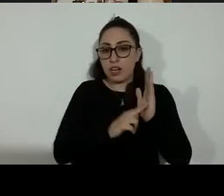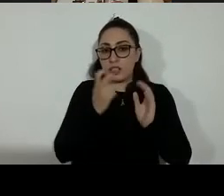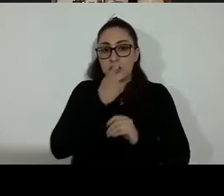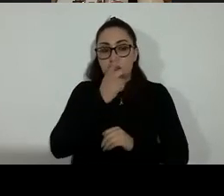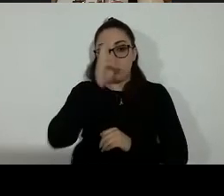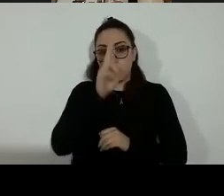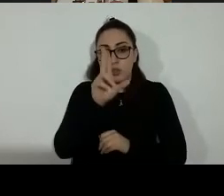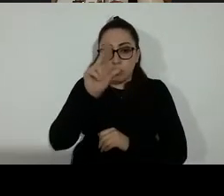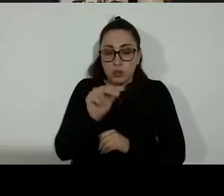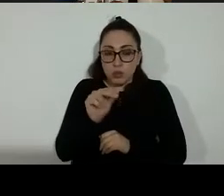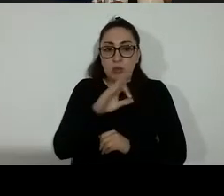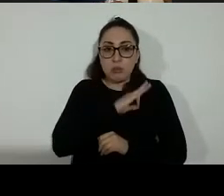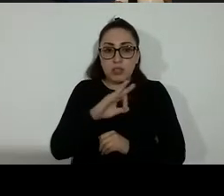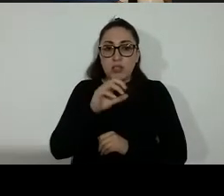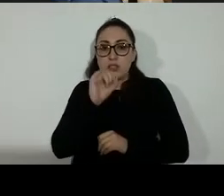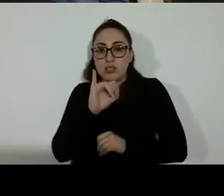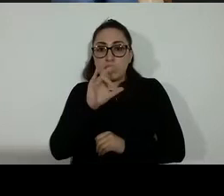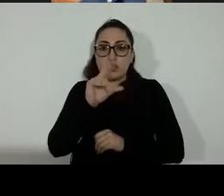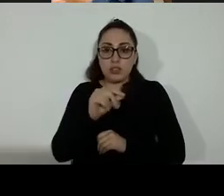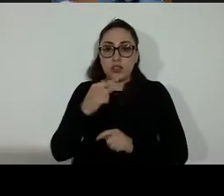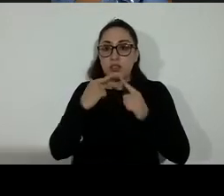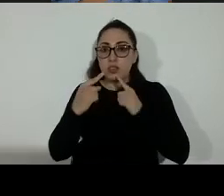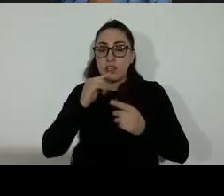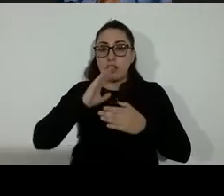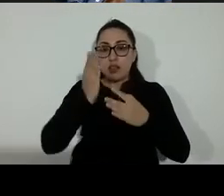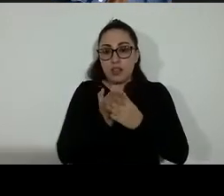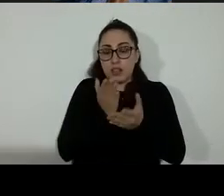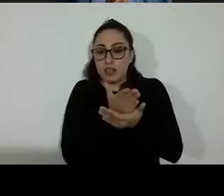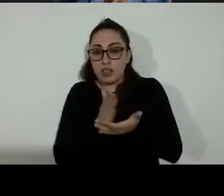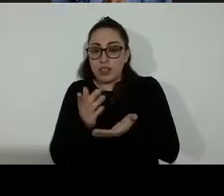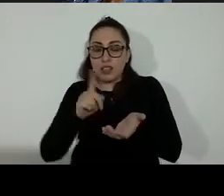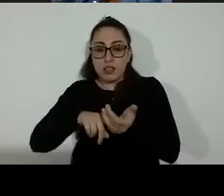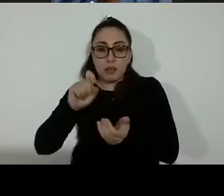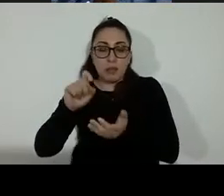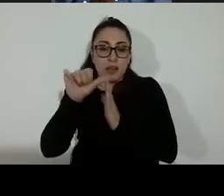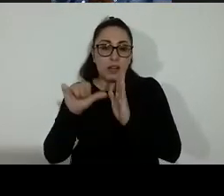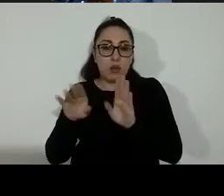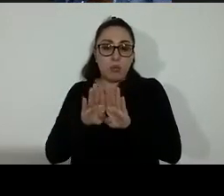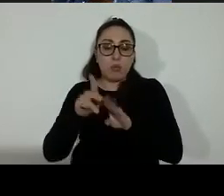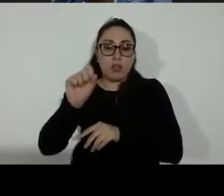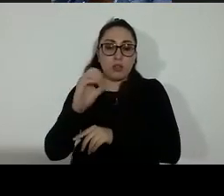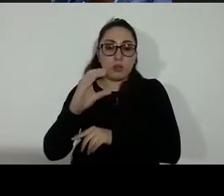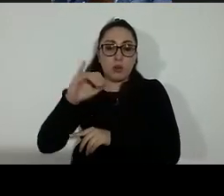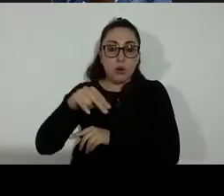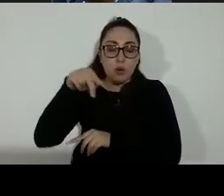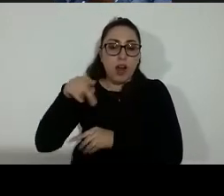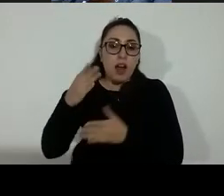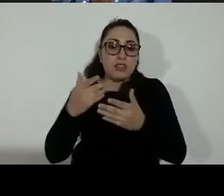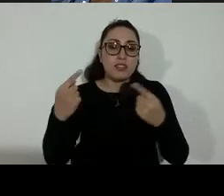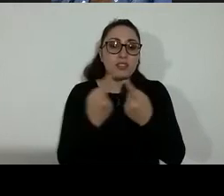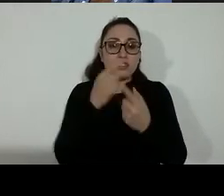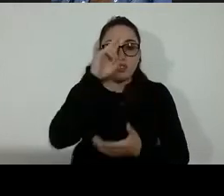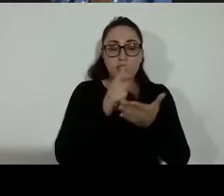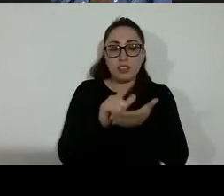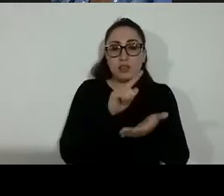y te puedes reservar párrafos, artículos o fracciones o porciones normativas del artículo, como lo hace la Corte cuando declara inconstitucional